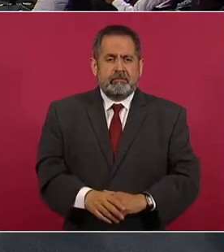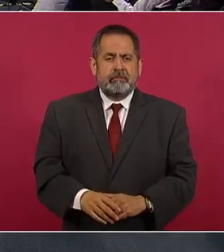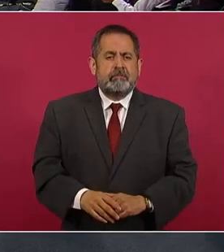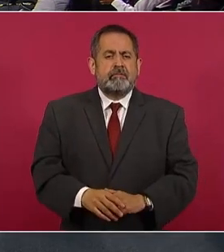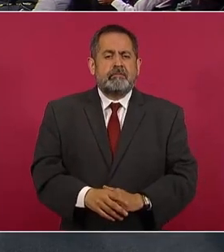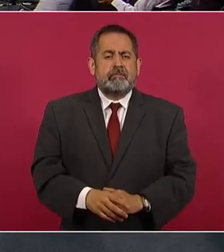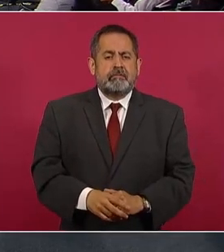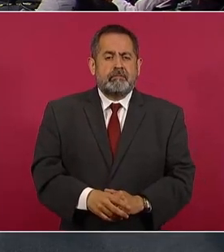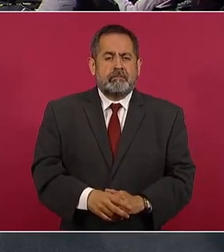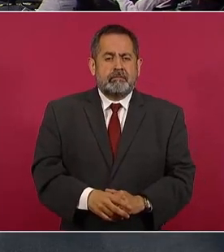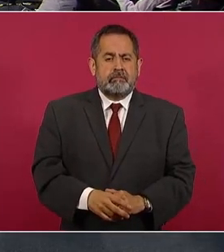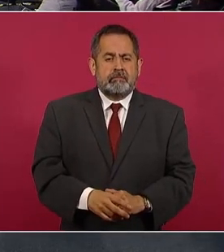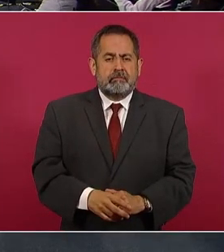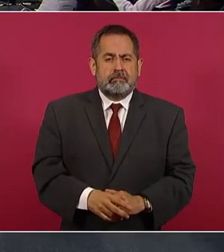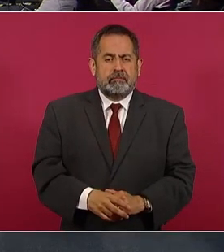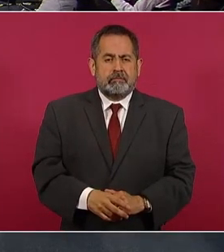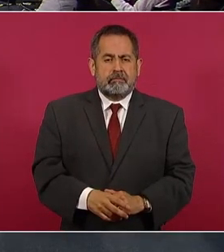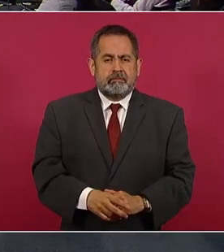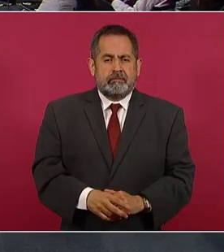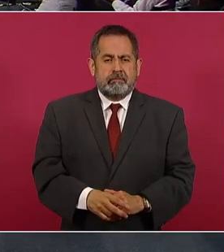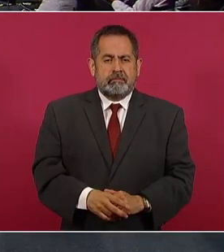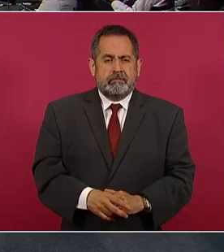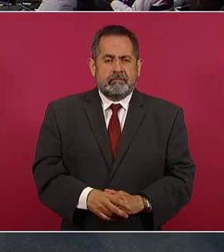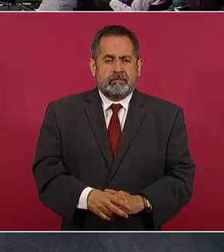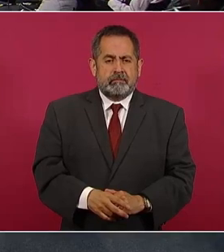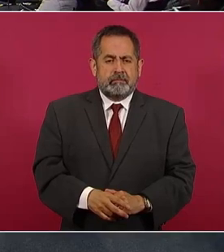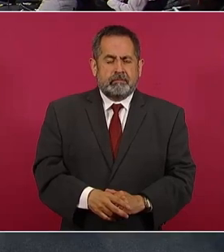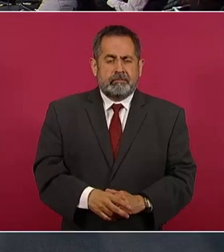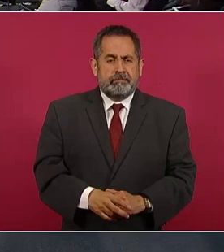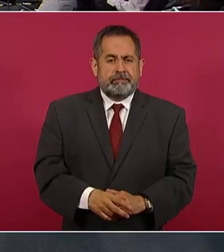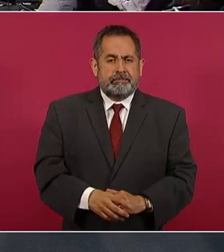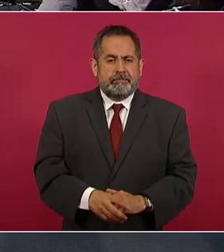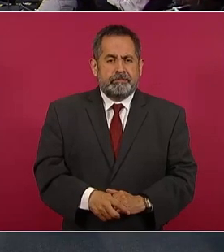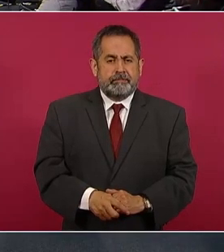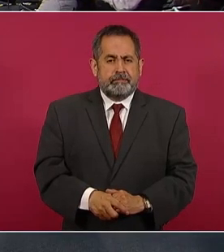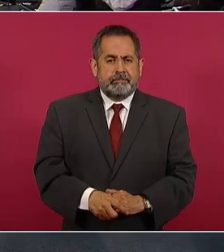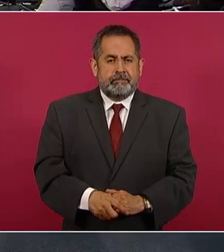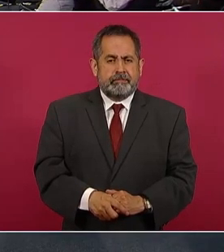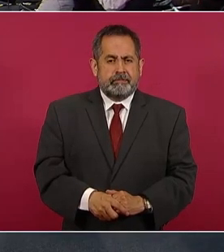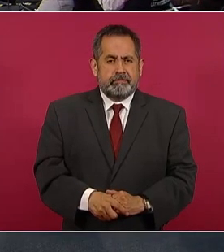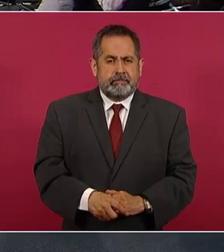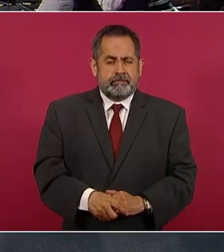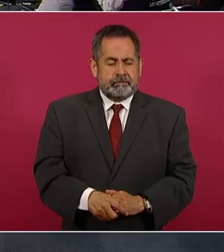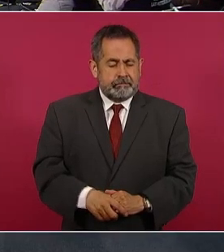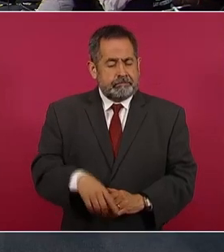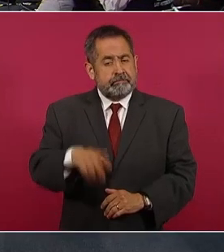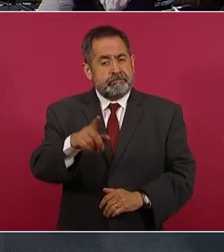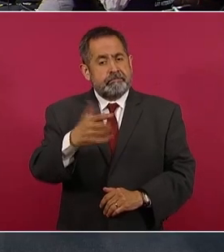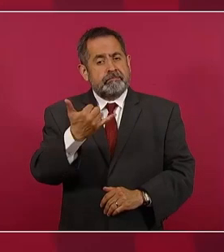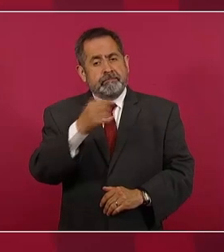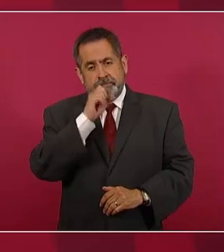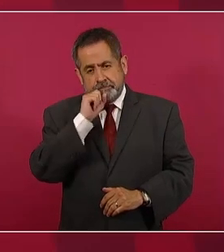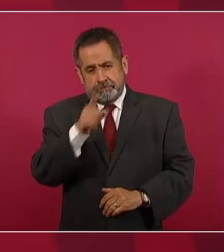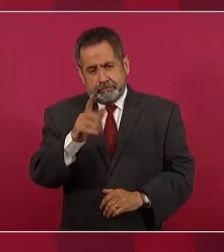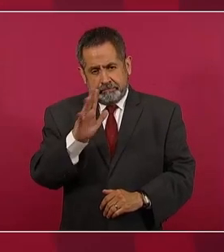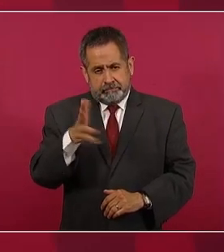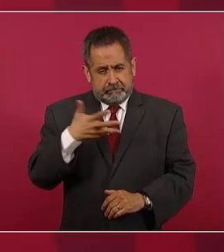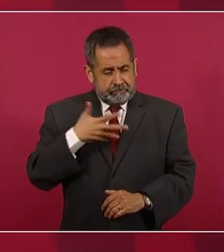entonces que pueda haber una asociación con una empresa extranjera para la extracción que ya tenga. Y ya tengo también